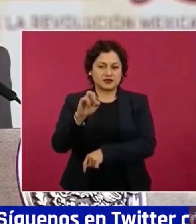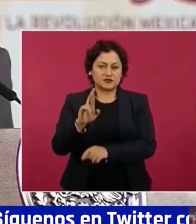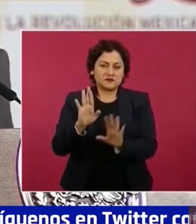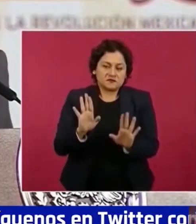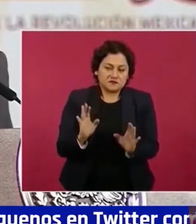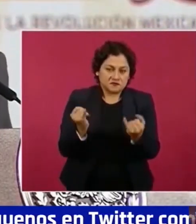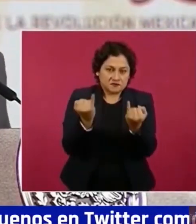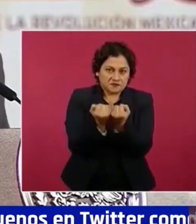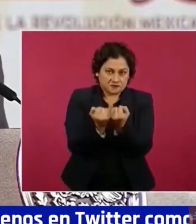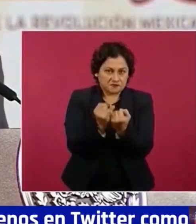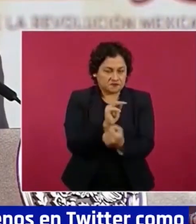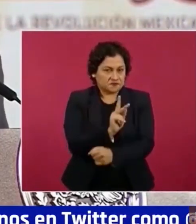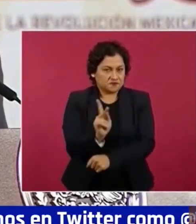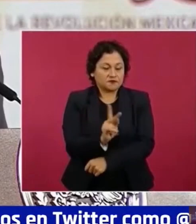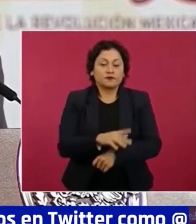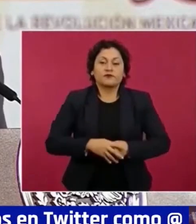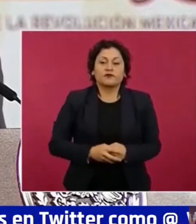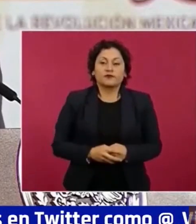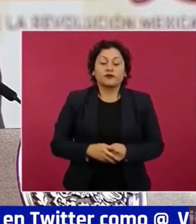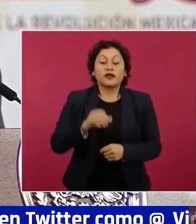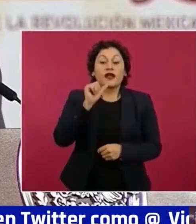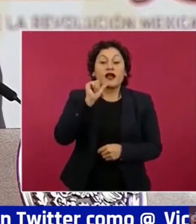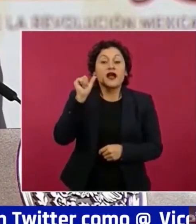sacó ayer un Twitter